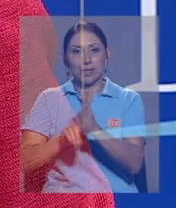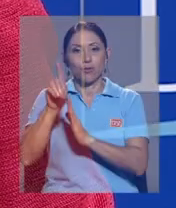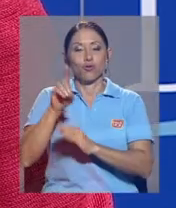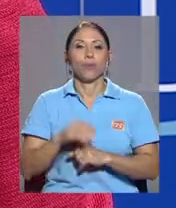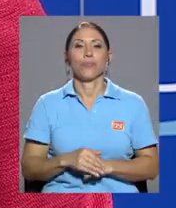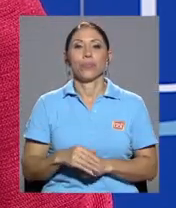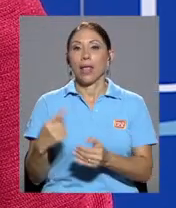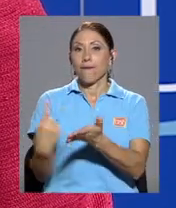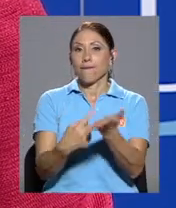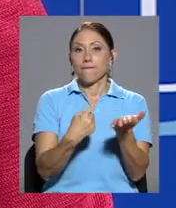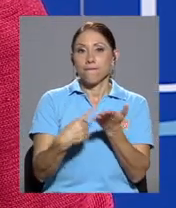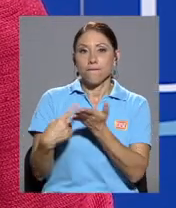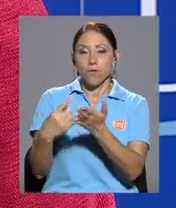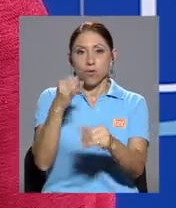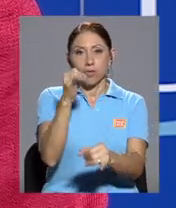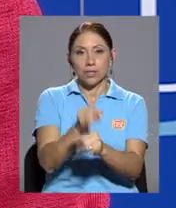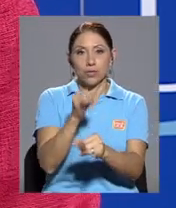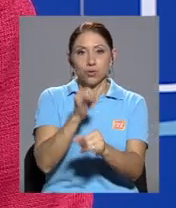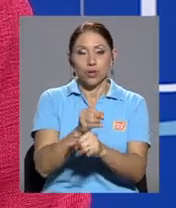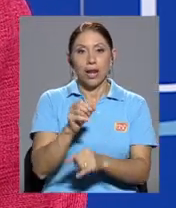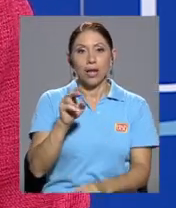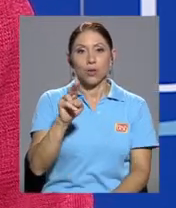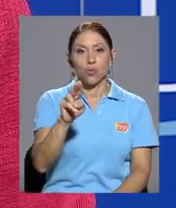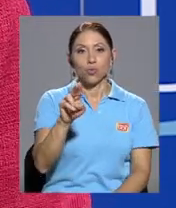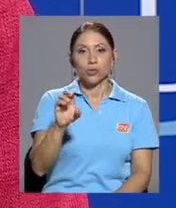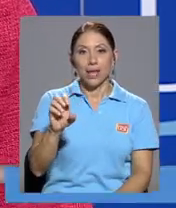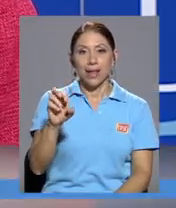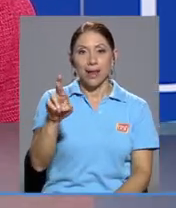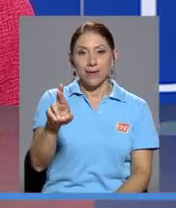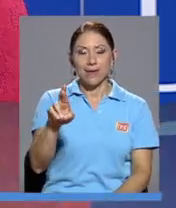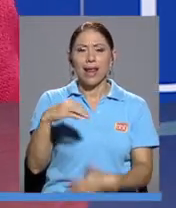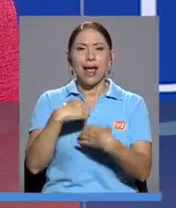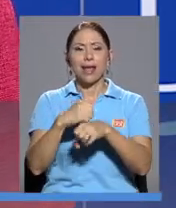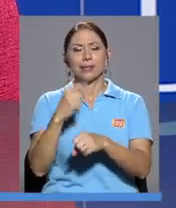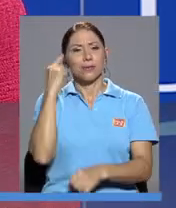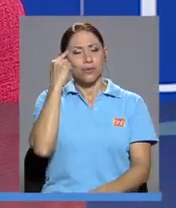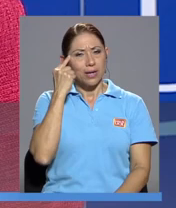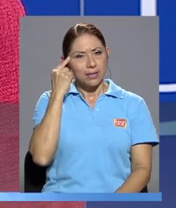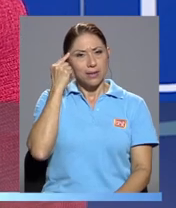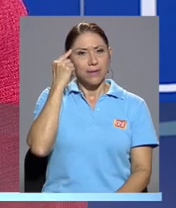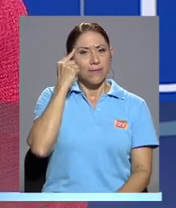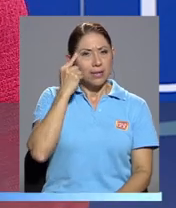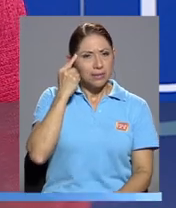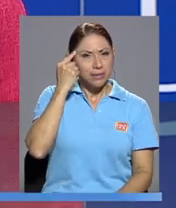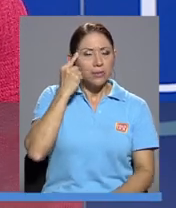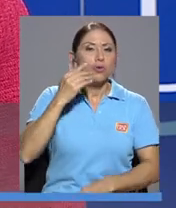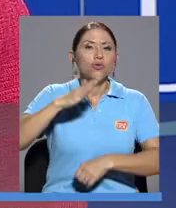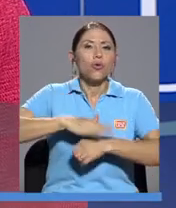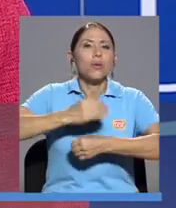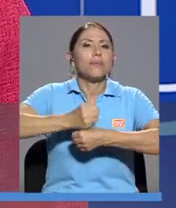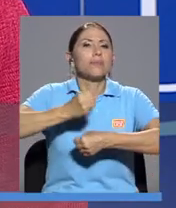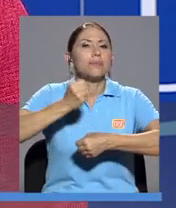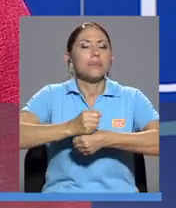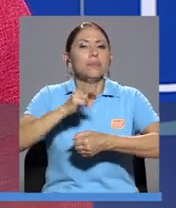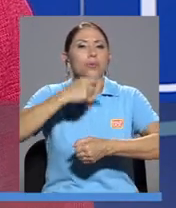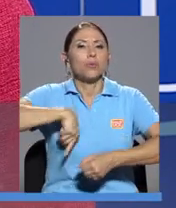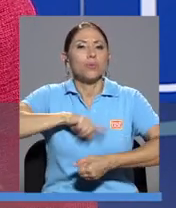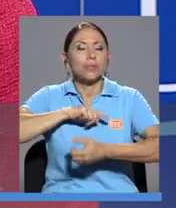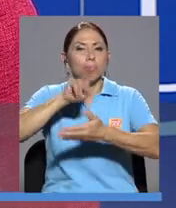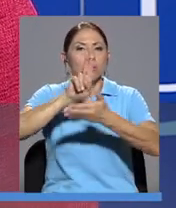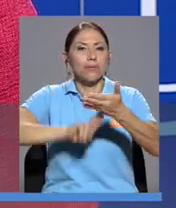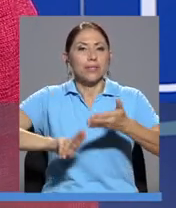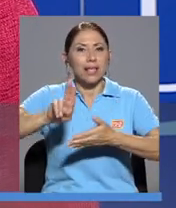el foro institucional de la ugr promueve una reflexión este año 2018 sobre el quehacer de nuestra universidad